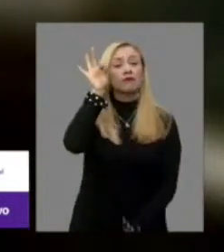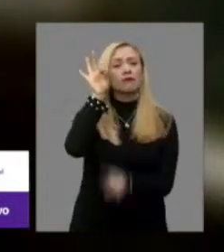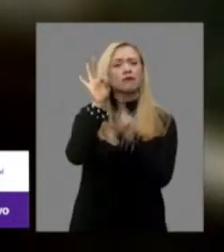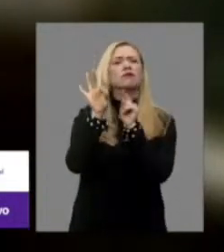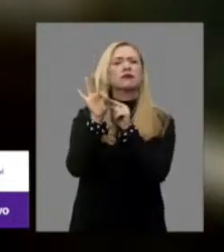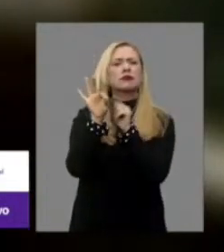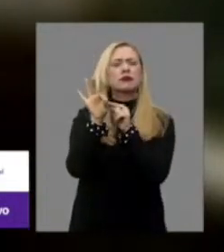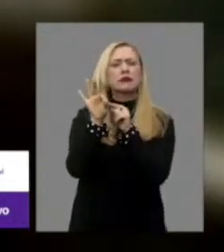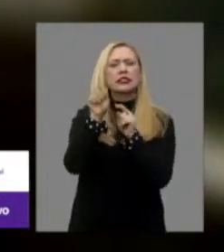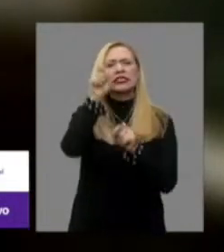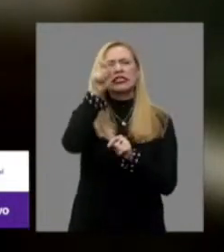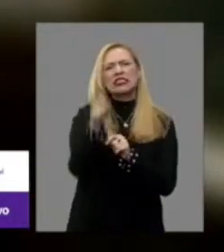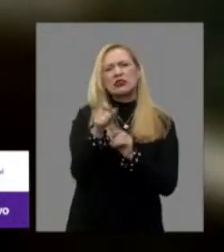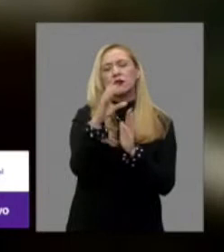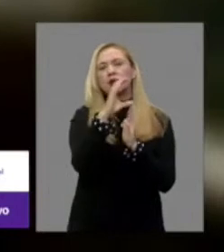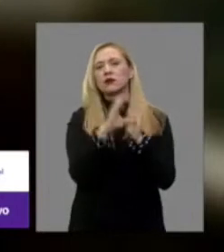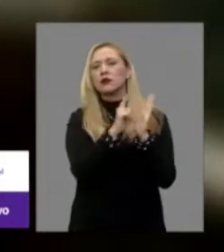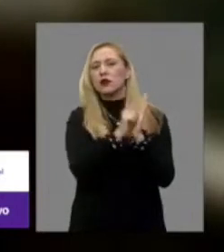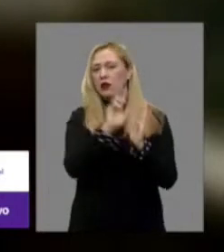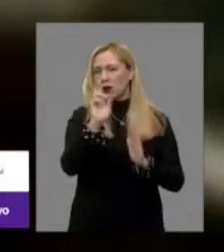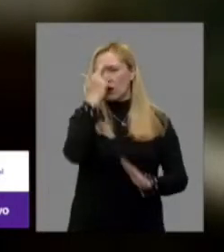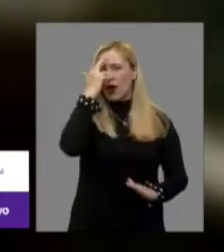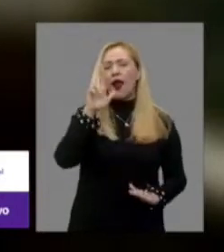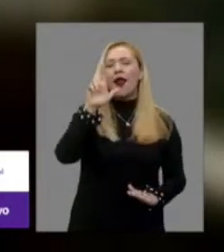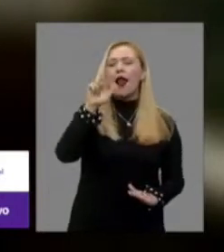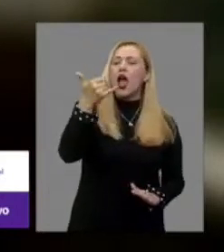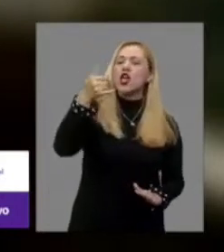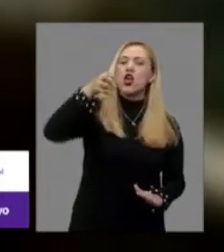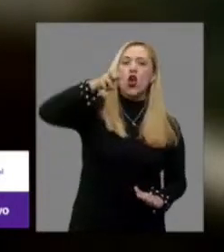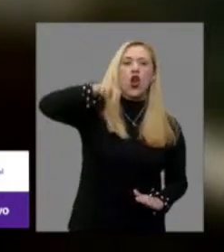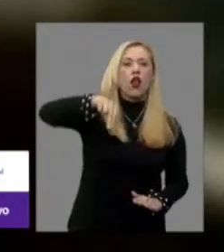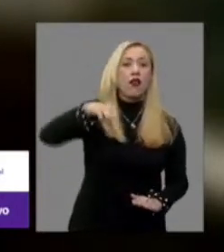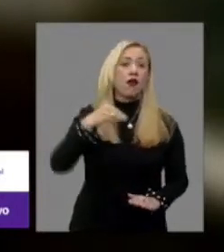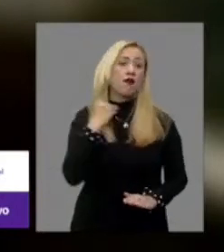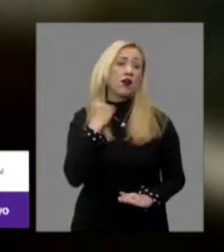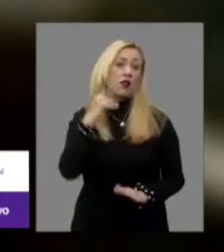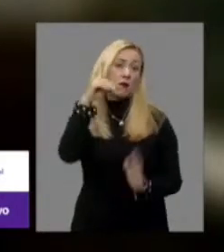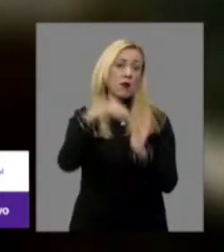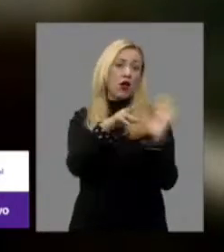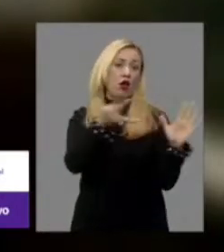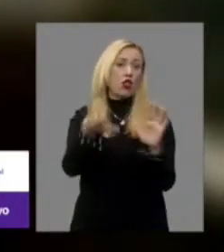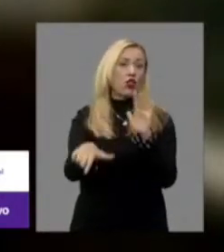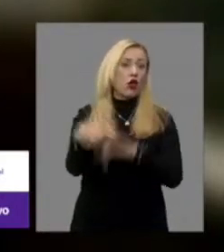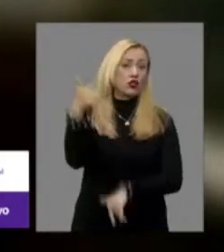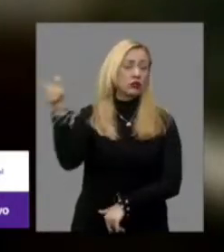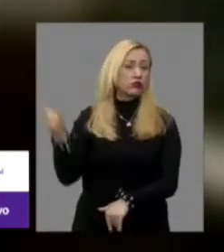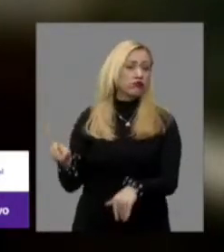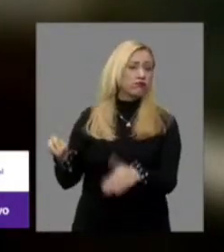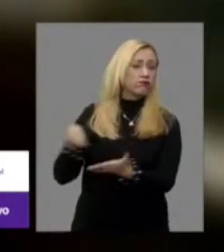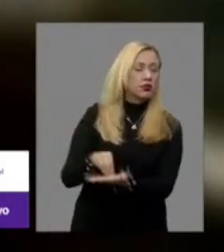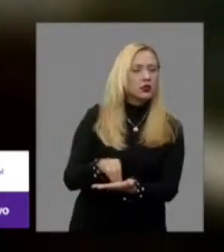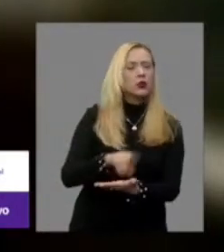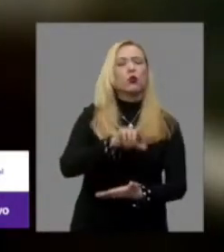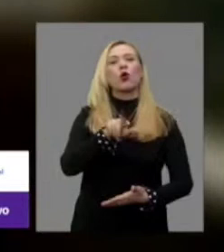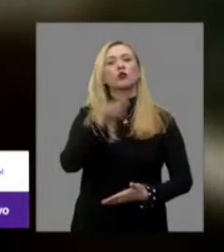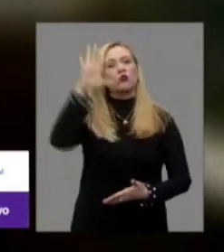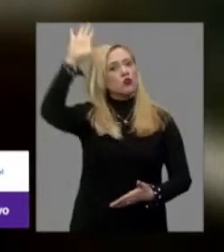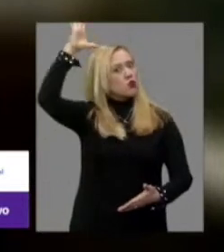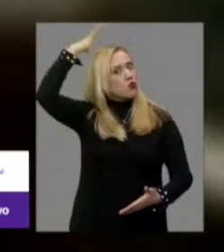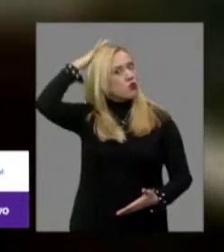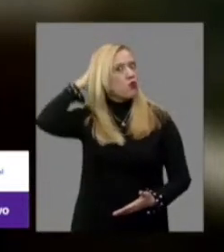elementos constitucionales de López Rayón de 1812, los sentimientos de la nación de